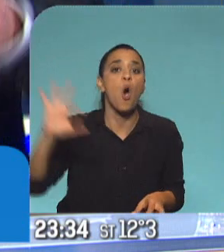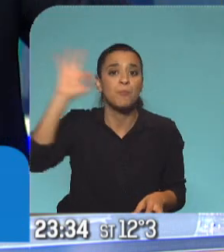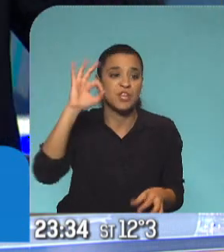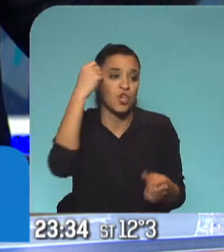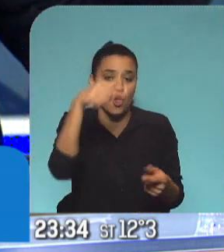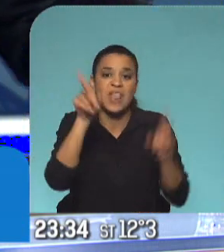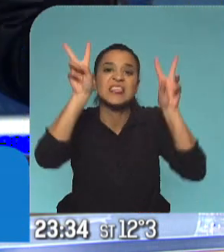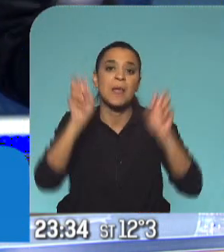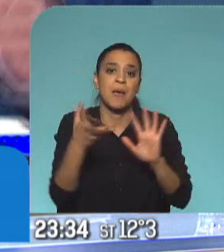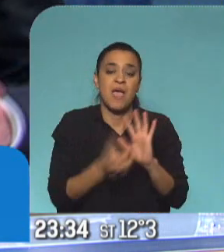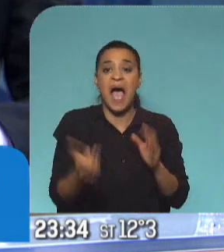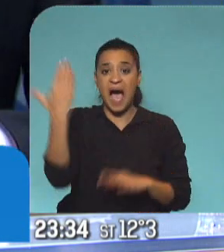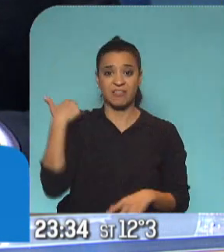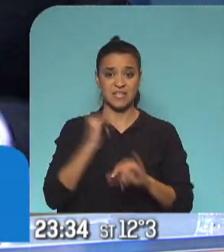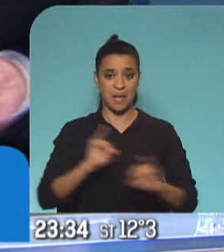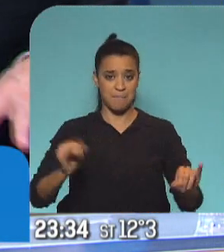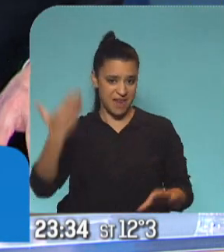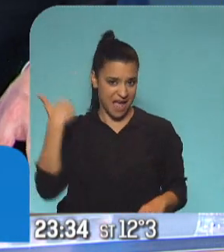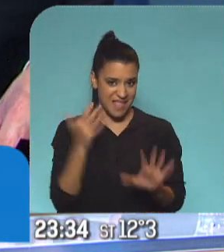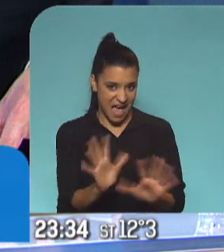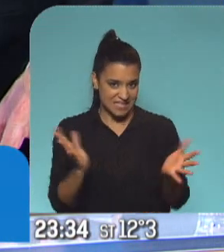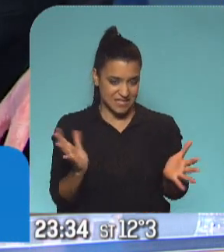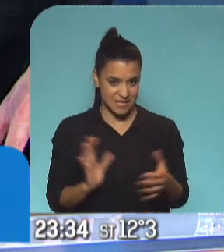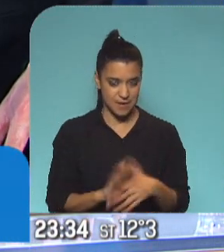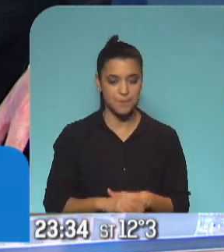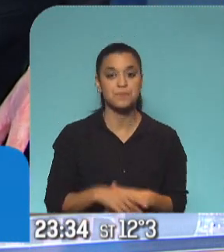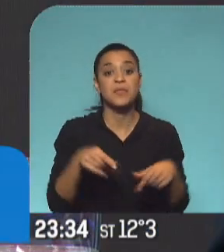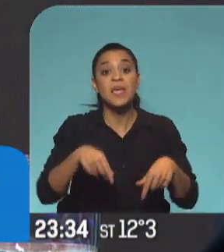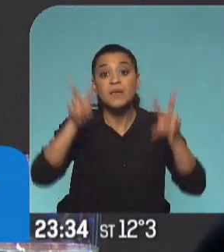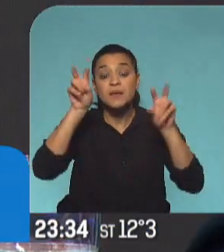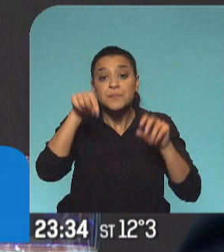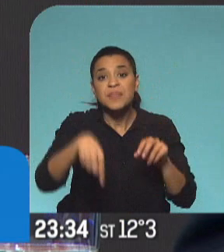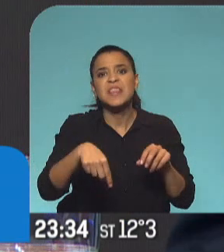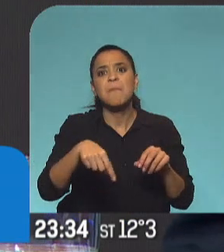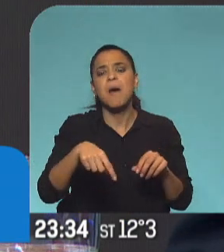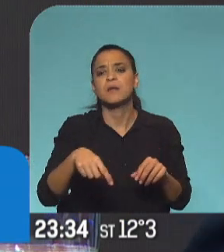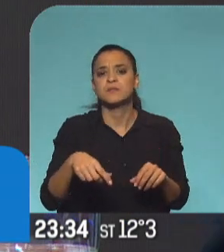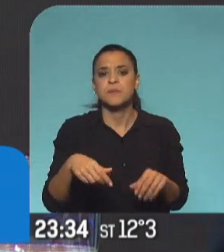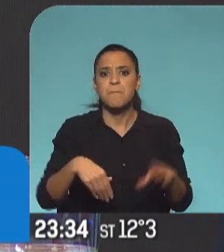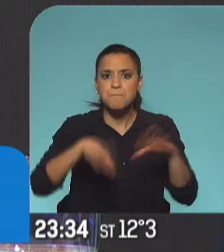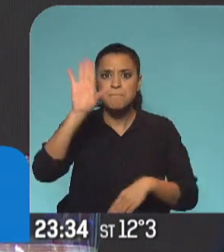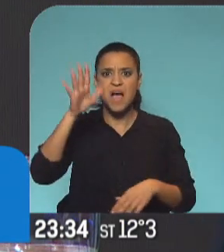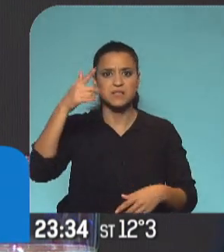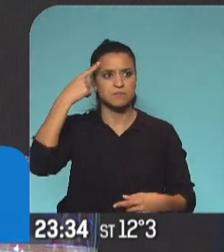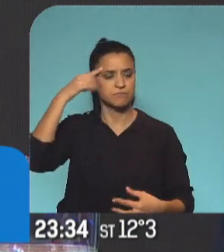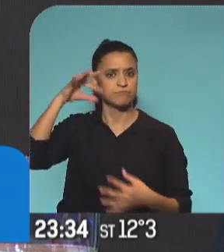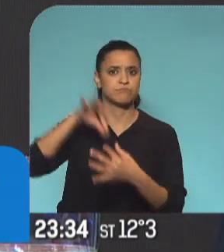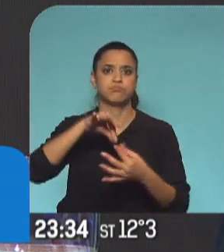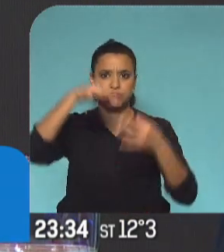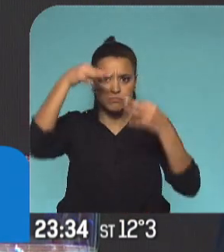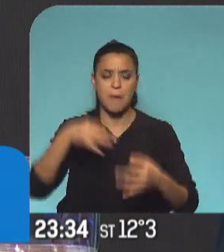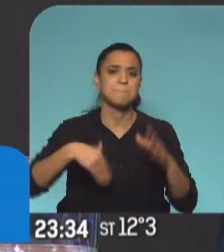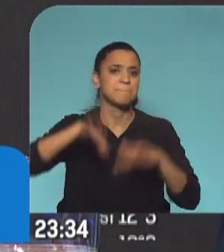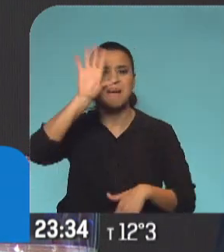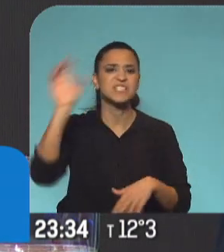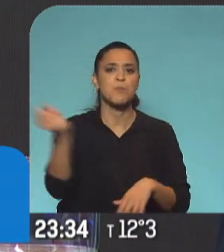trataba el aborto en las campañas electorales anteriores, ¿no? Fue en este caso, la verdad, uno de los temas en los que más congruente, que es lo más importante de la comunicación,